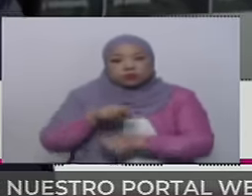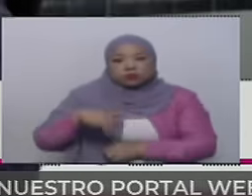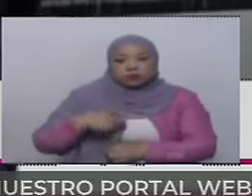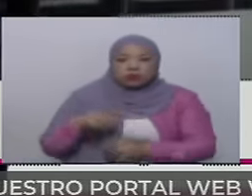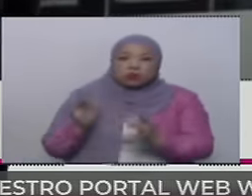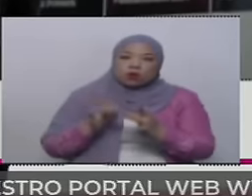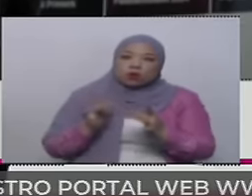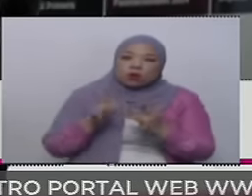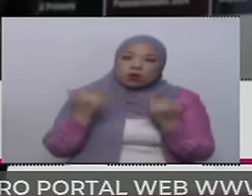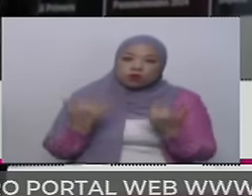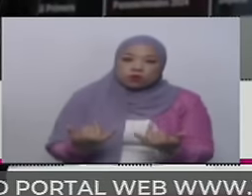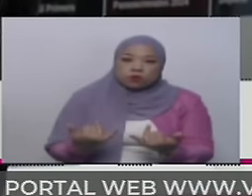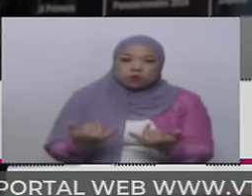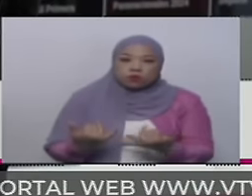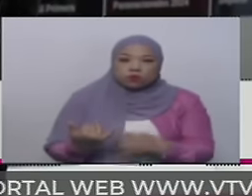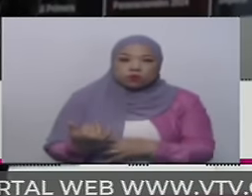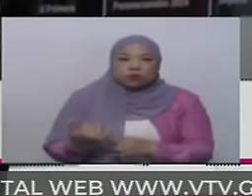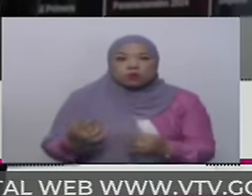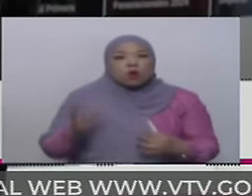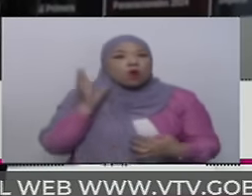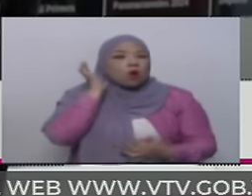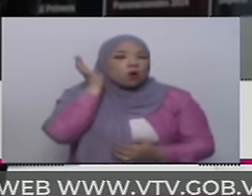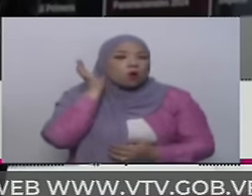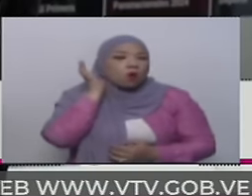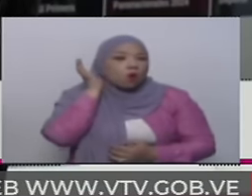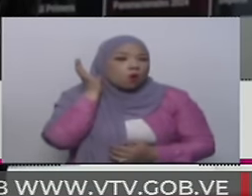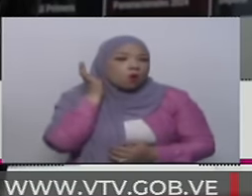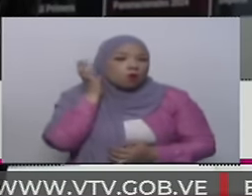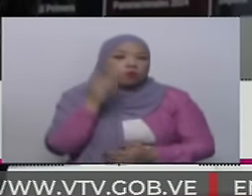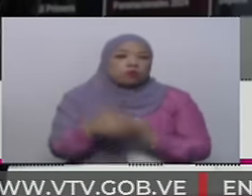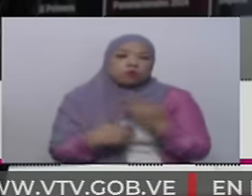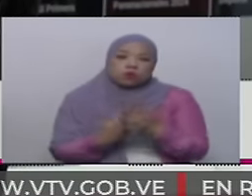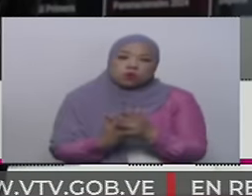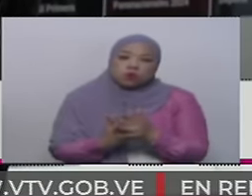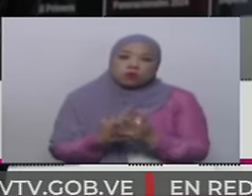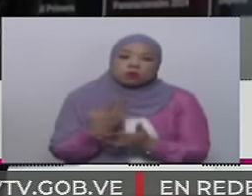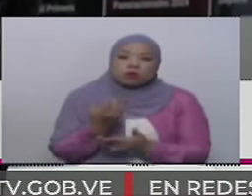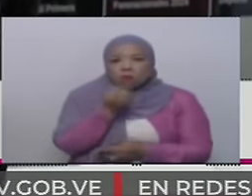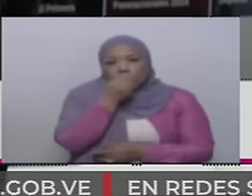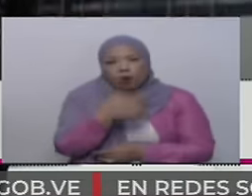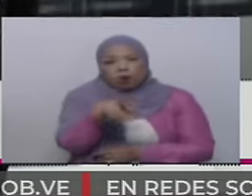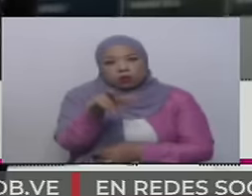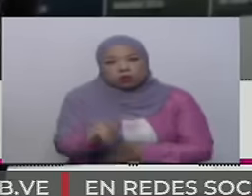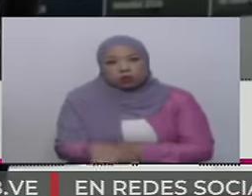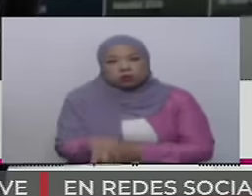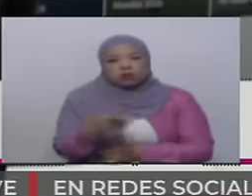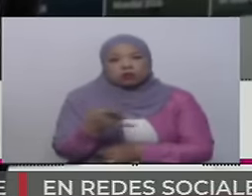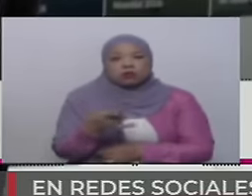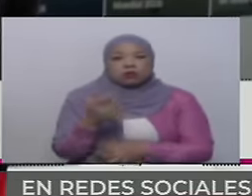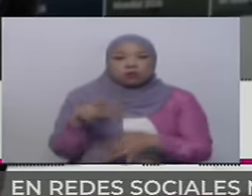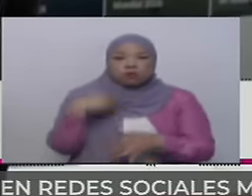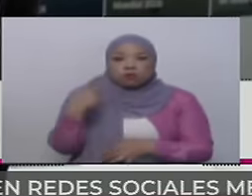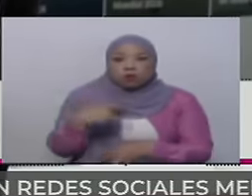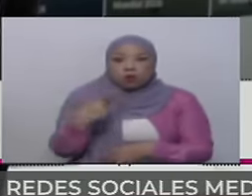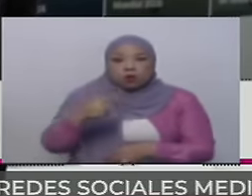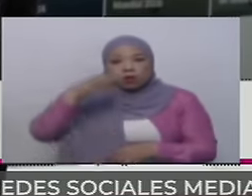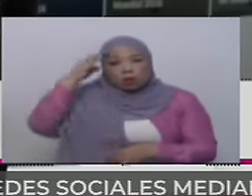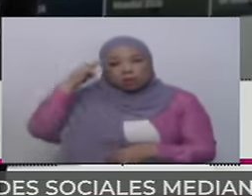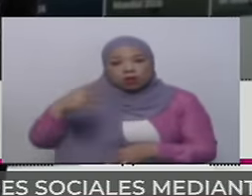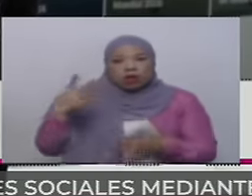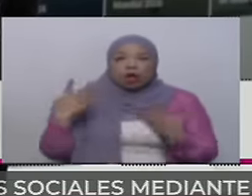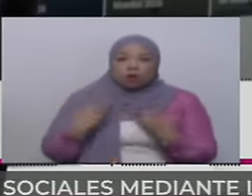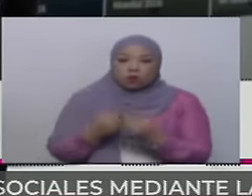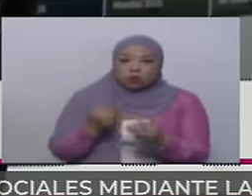nuestra generación. Tengo plena conciencia que esa batalla la tengo que dar yo. Afortunadamente tengo un alto mando político militar que me